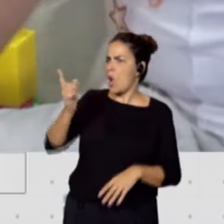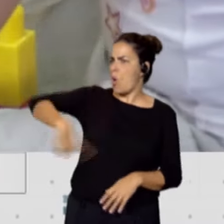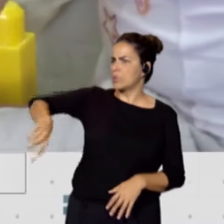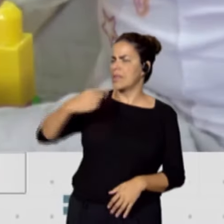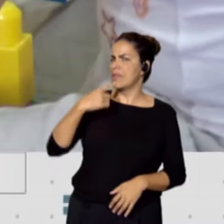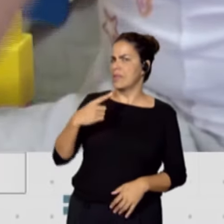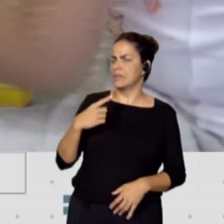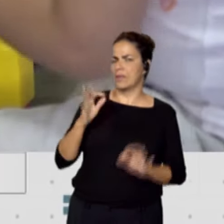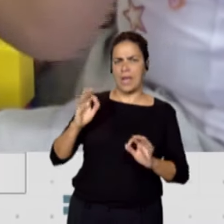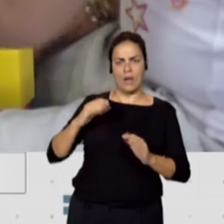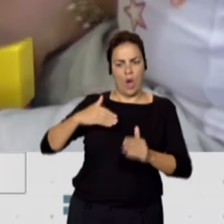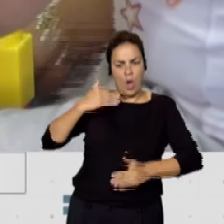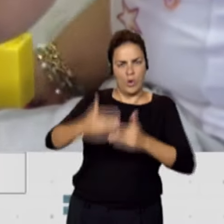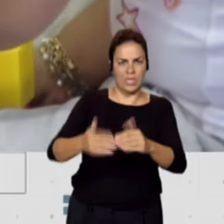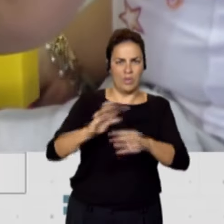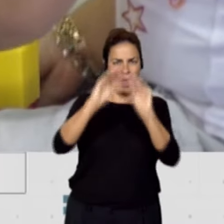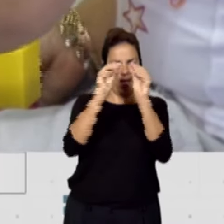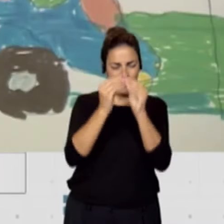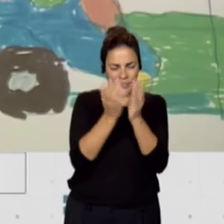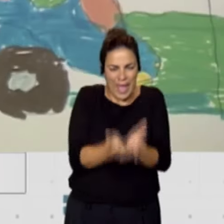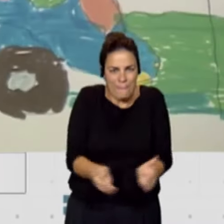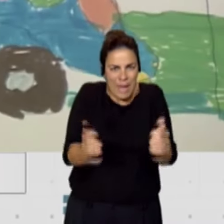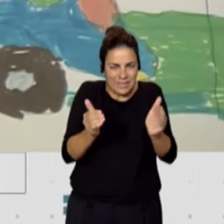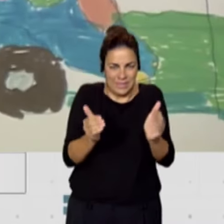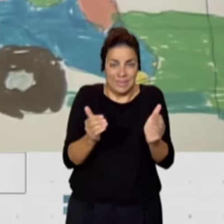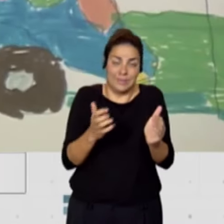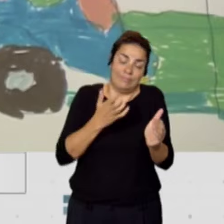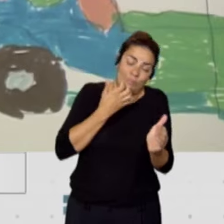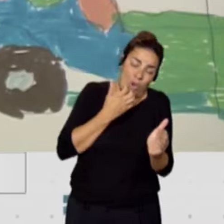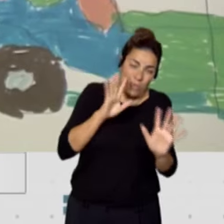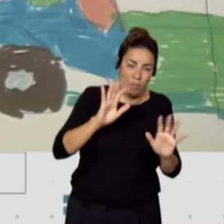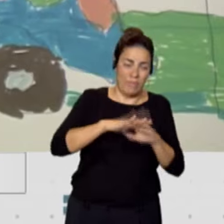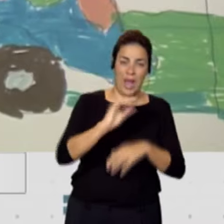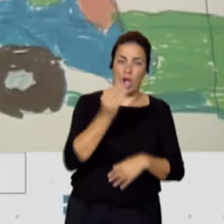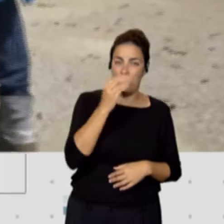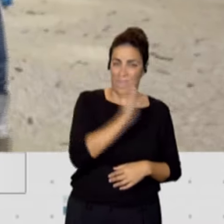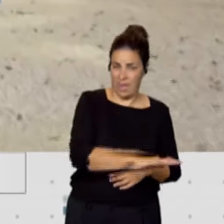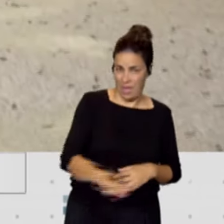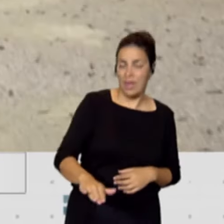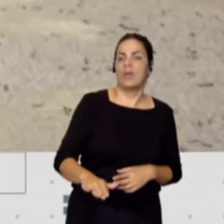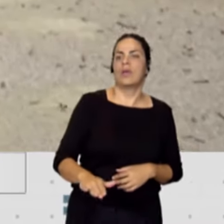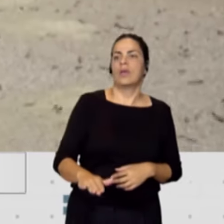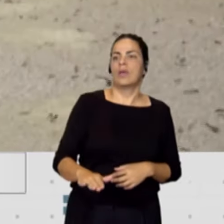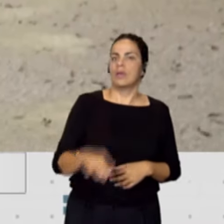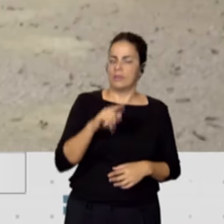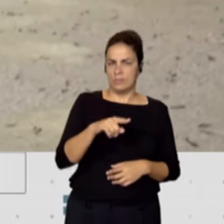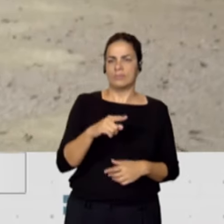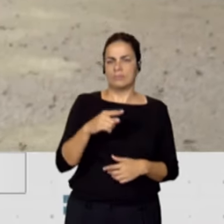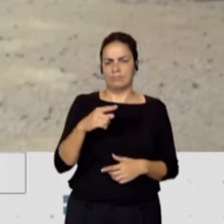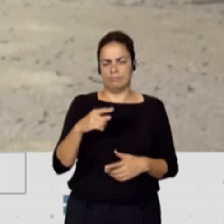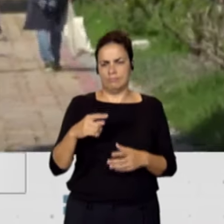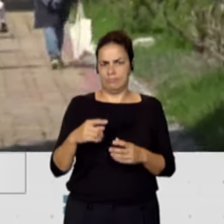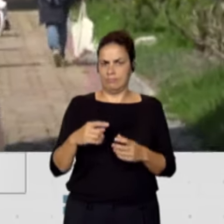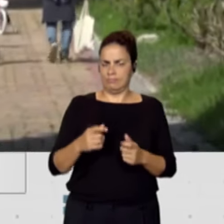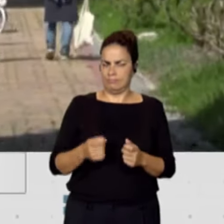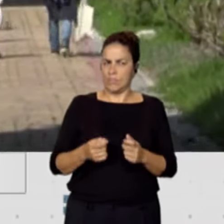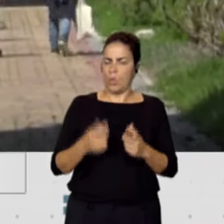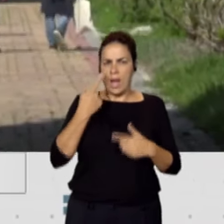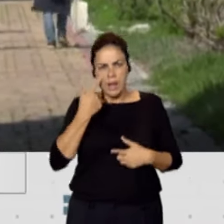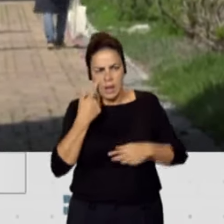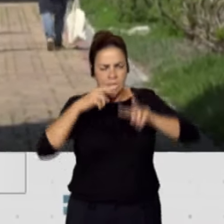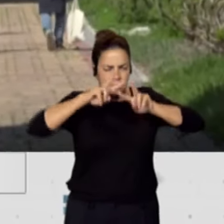fabricación de los envases sobre todo lo que tiene que ver con los niños y niñas con Los menores cada vez se vigila y se cuida mucho más que todo